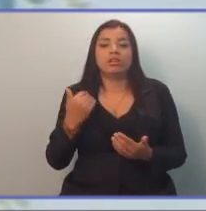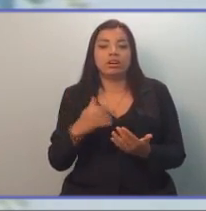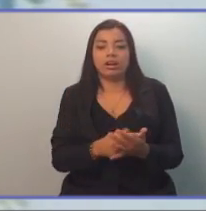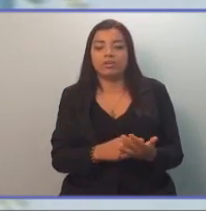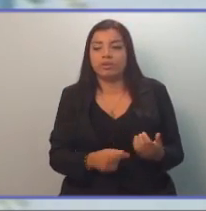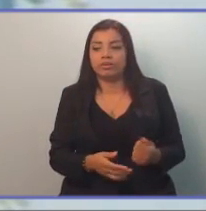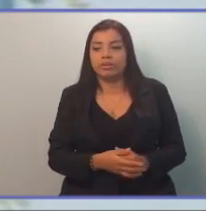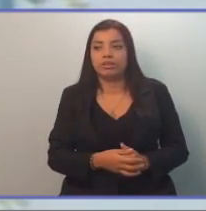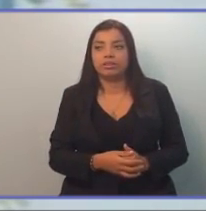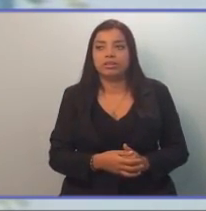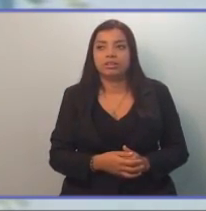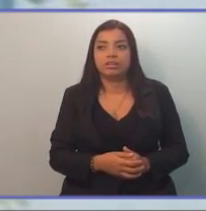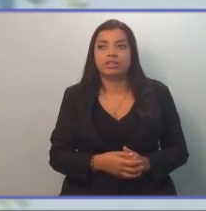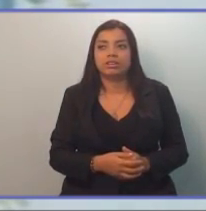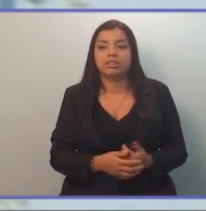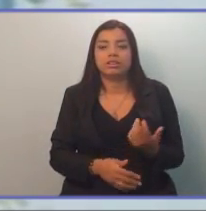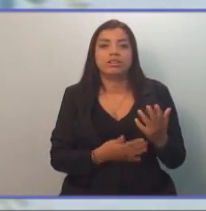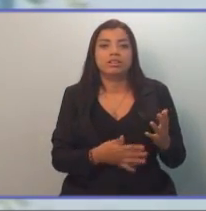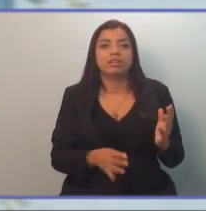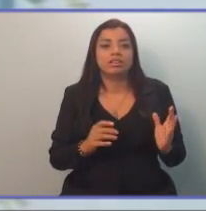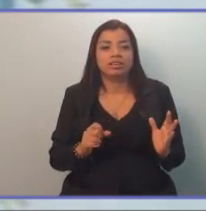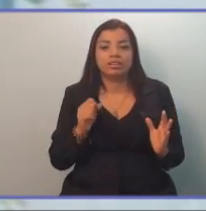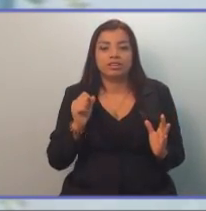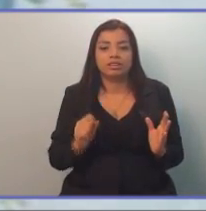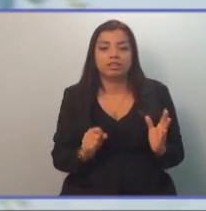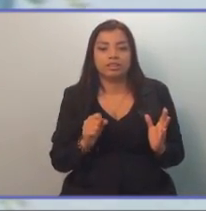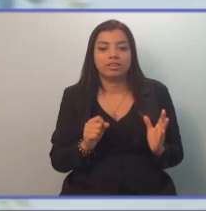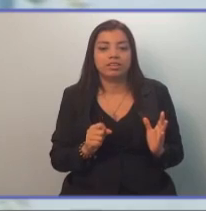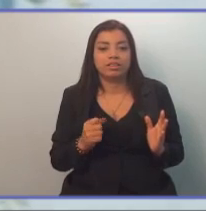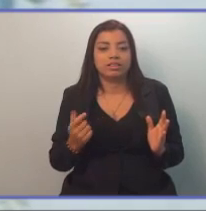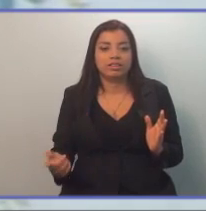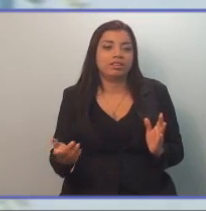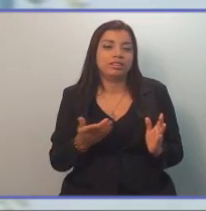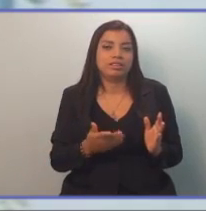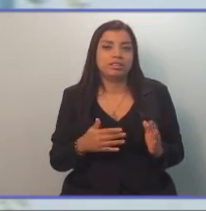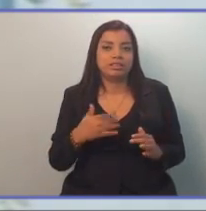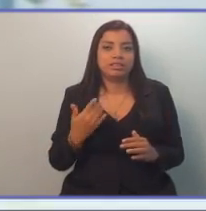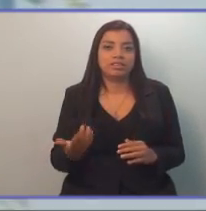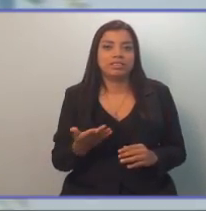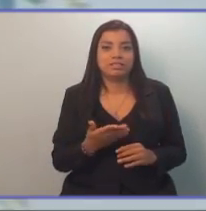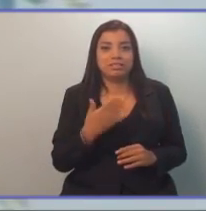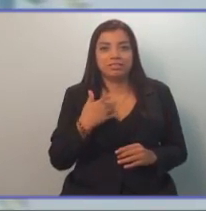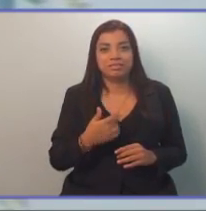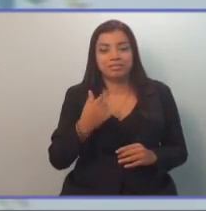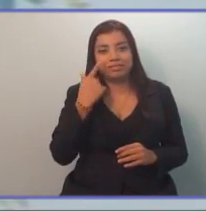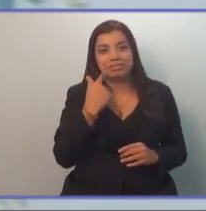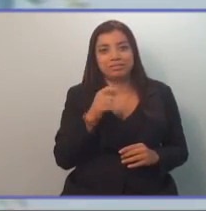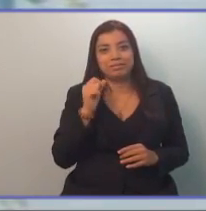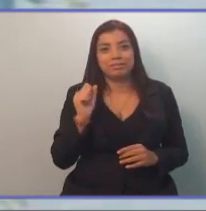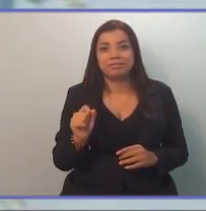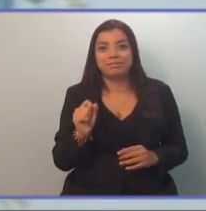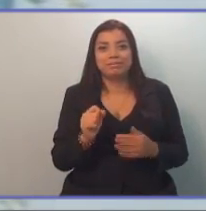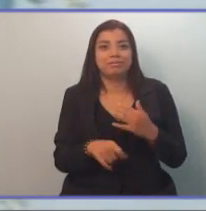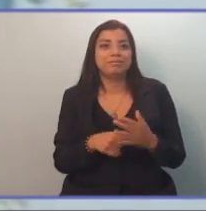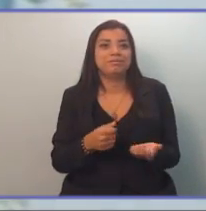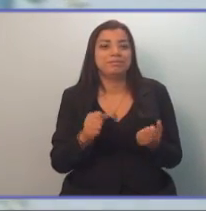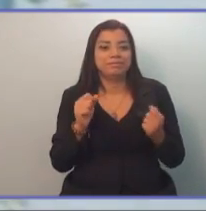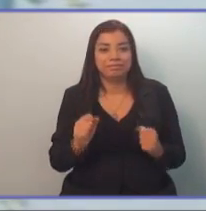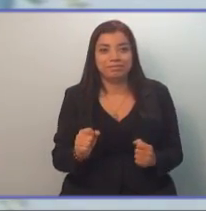también esperamos que a finales de este año ya estemos con el data center para poder implementar